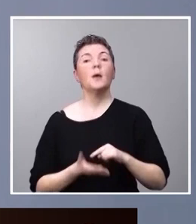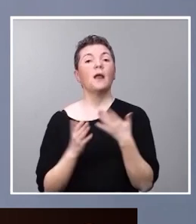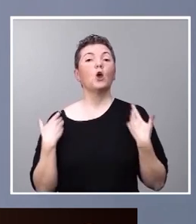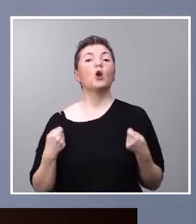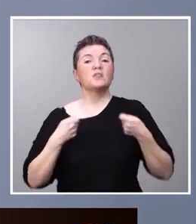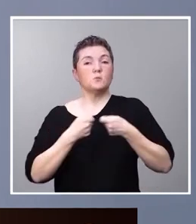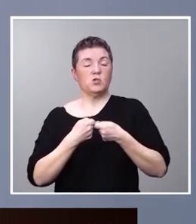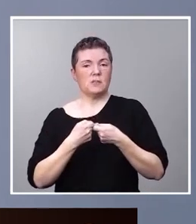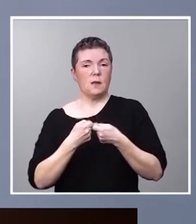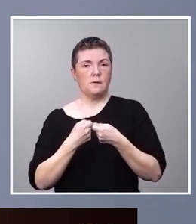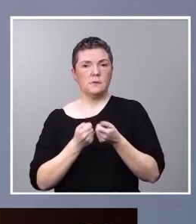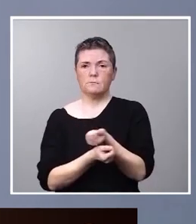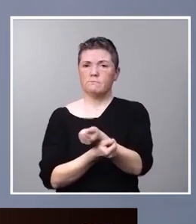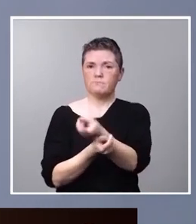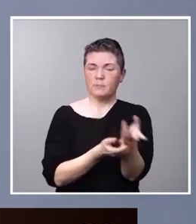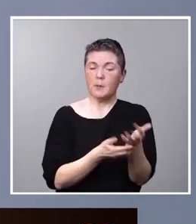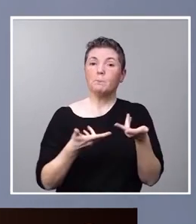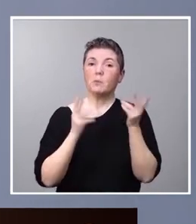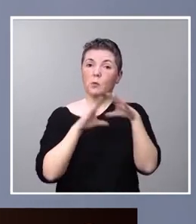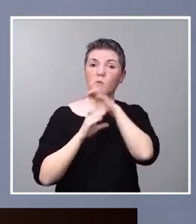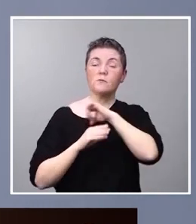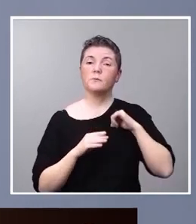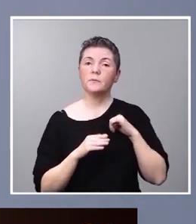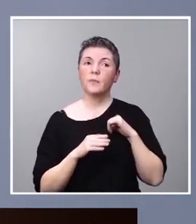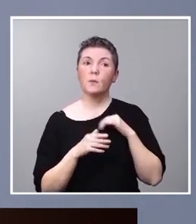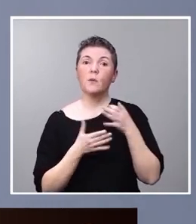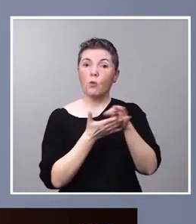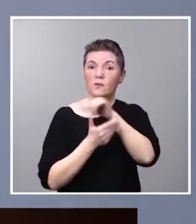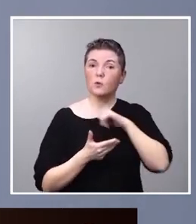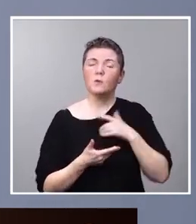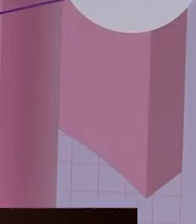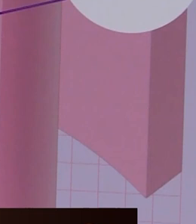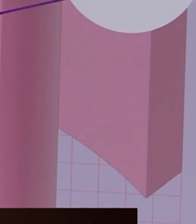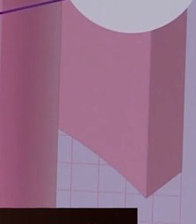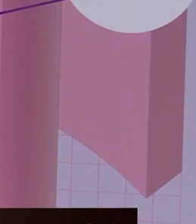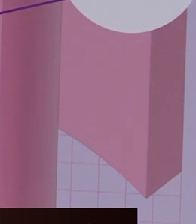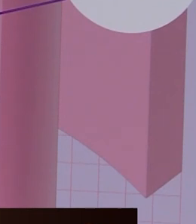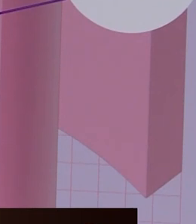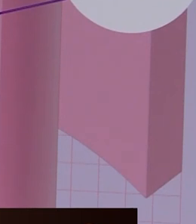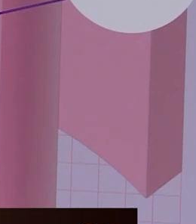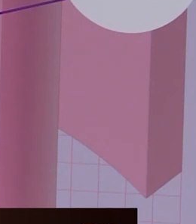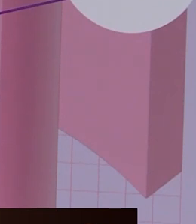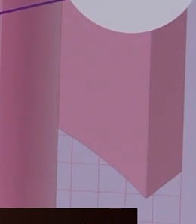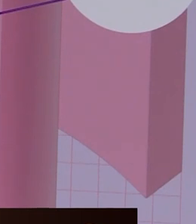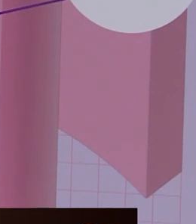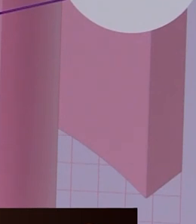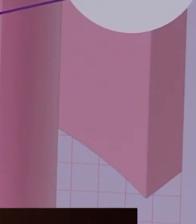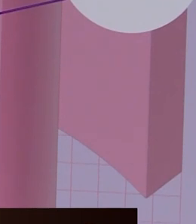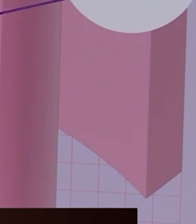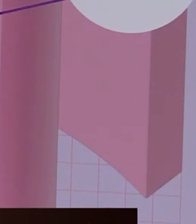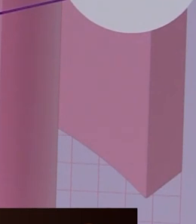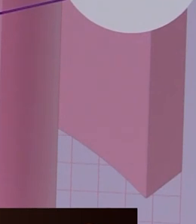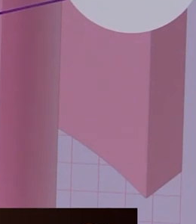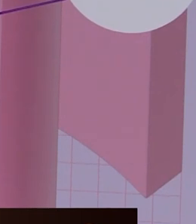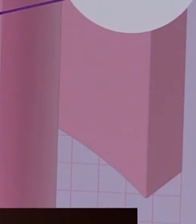algunas periodistas muy progres instaban a asaltar la audiencia provincial de Pamplona a raíz